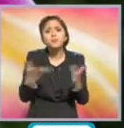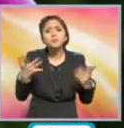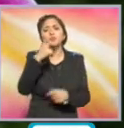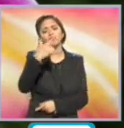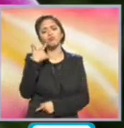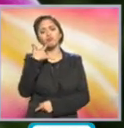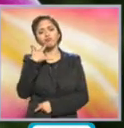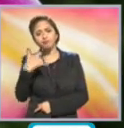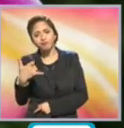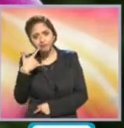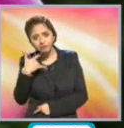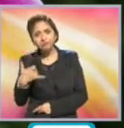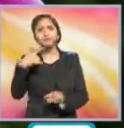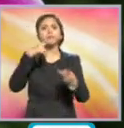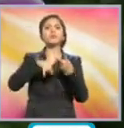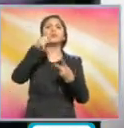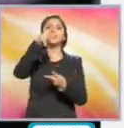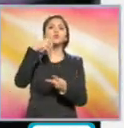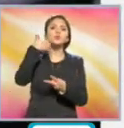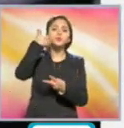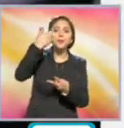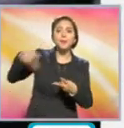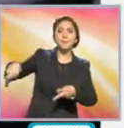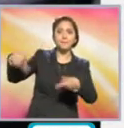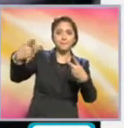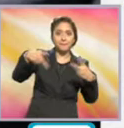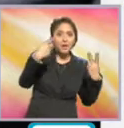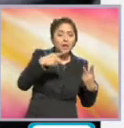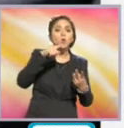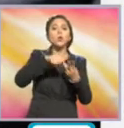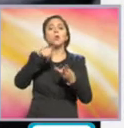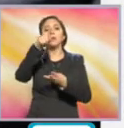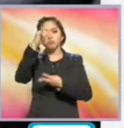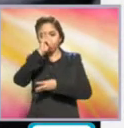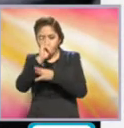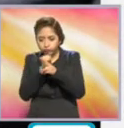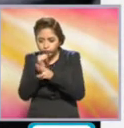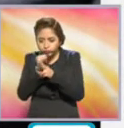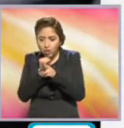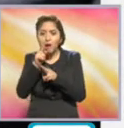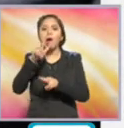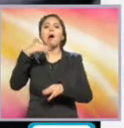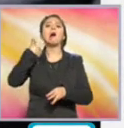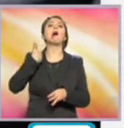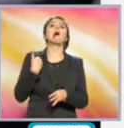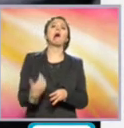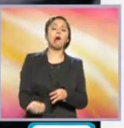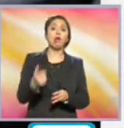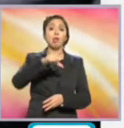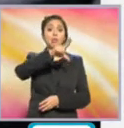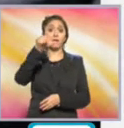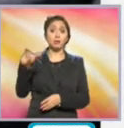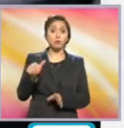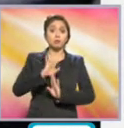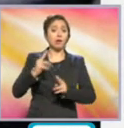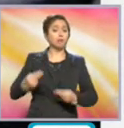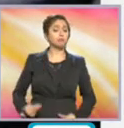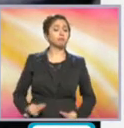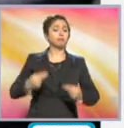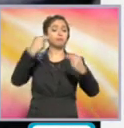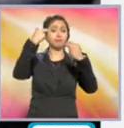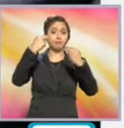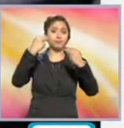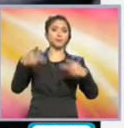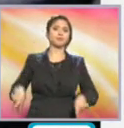Se necesitan ganas de hacer las cosas, informarse y es de esa manera van a lograr tener un negocio